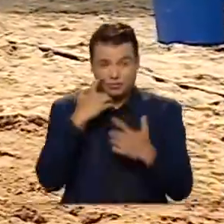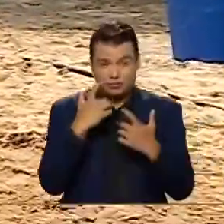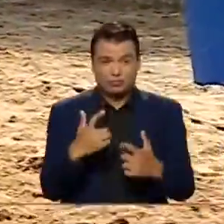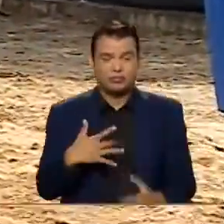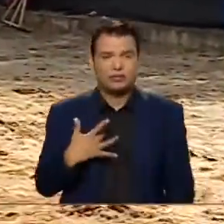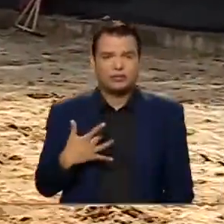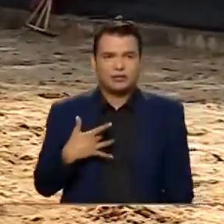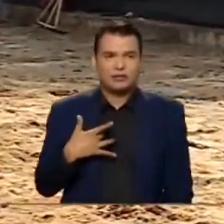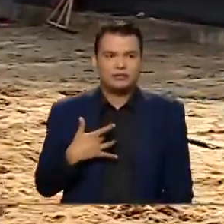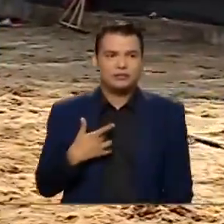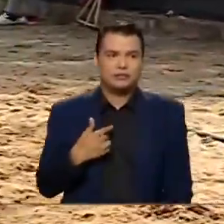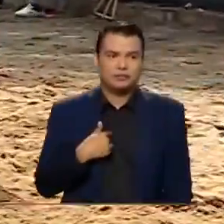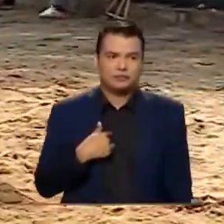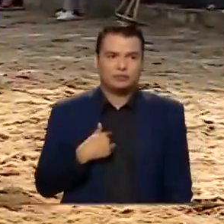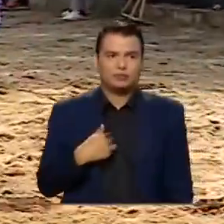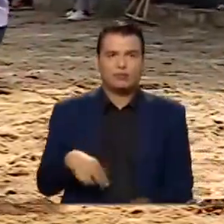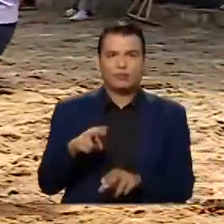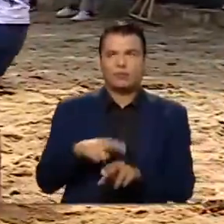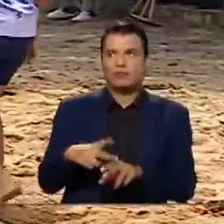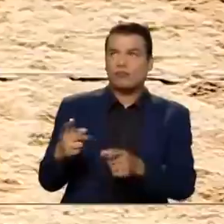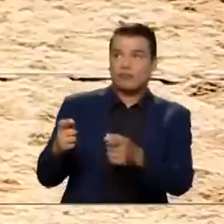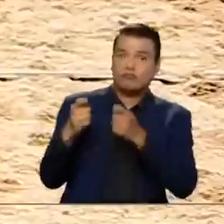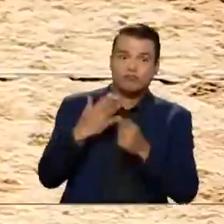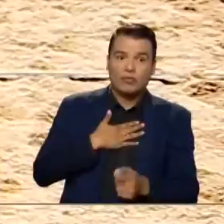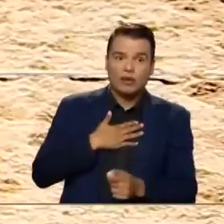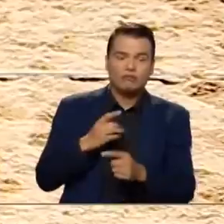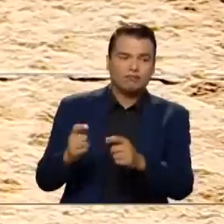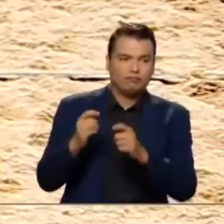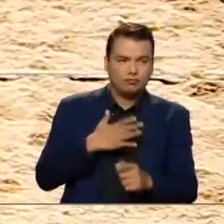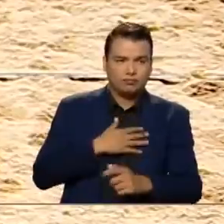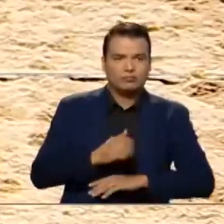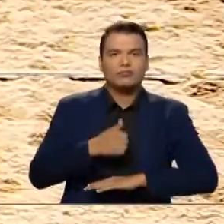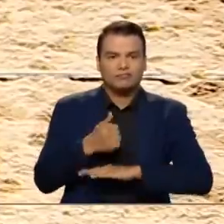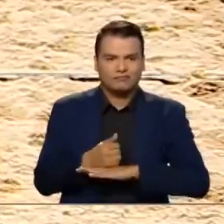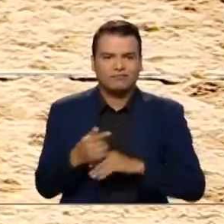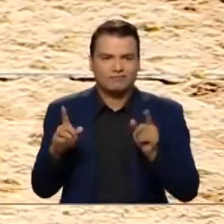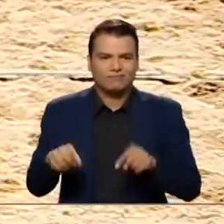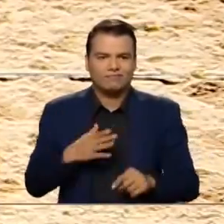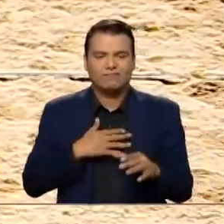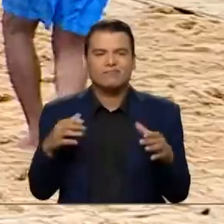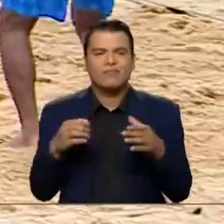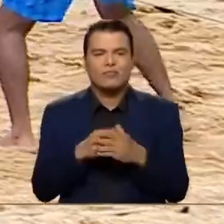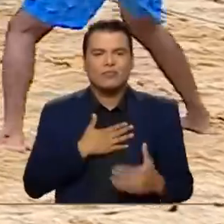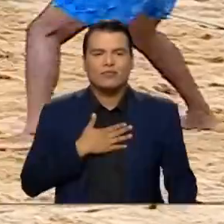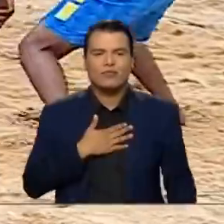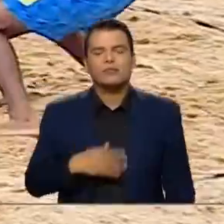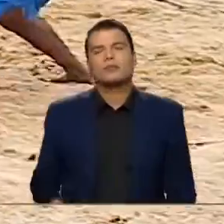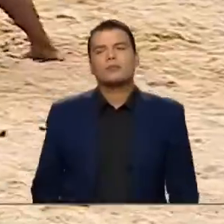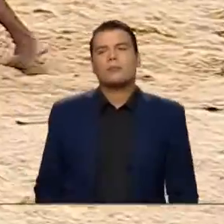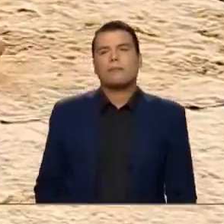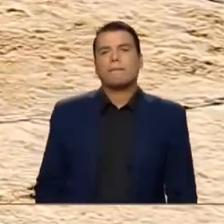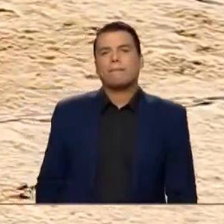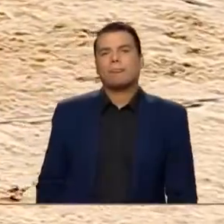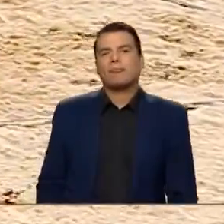soy la recepción en voleiplaya como capitán también de mi dupla.